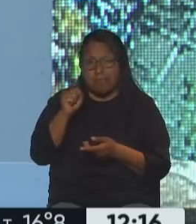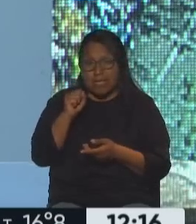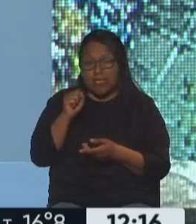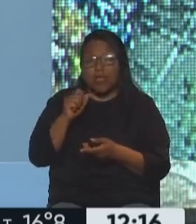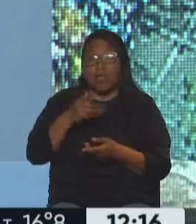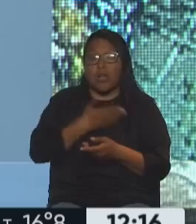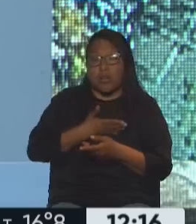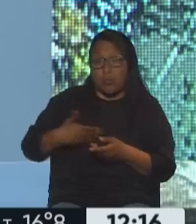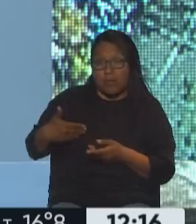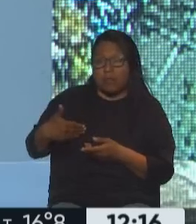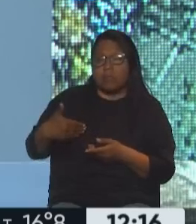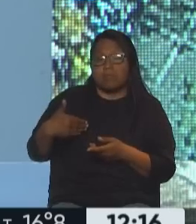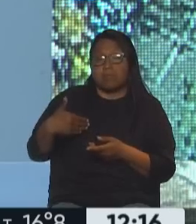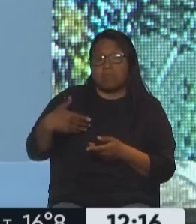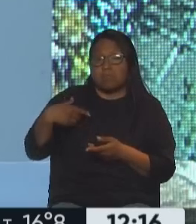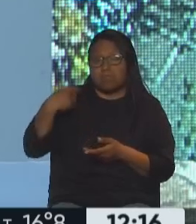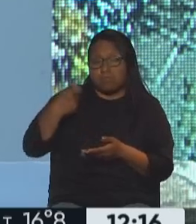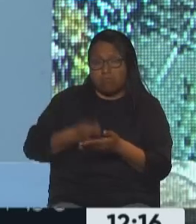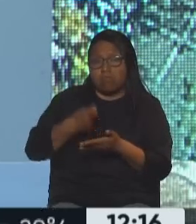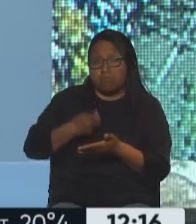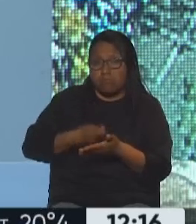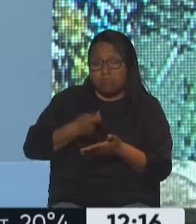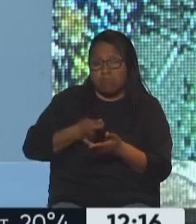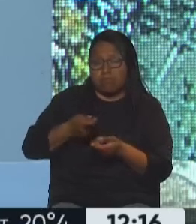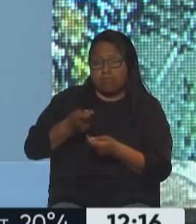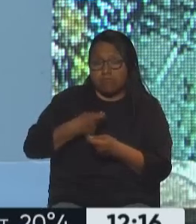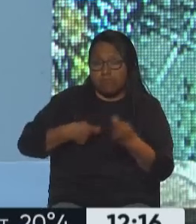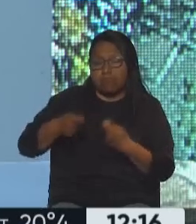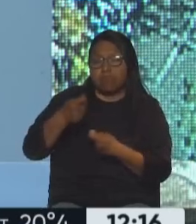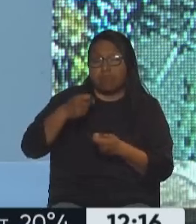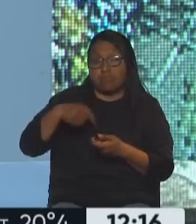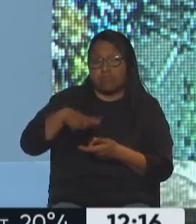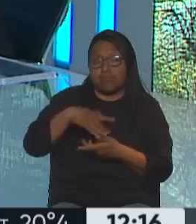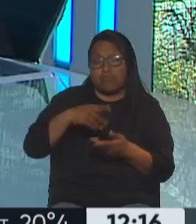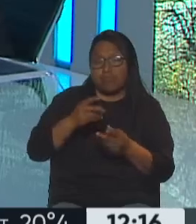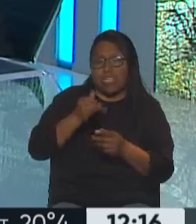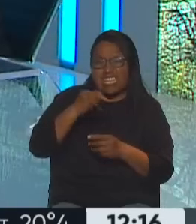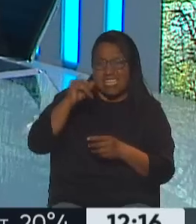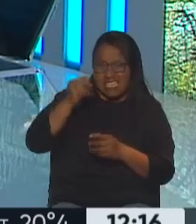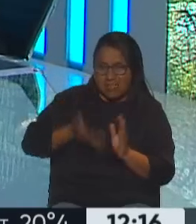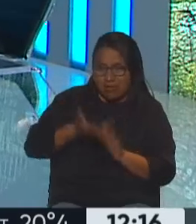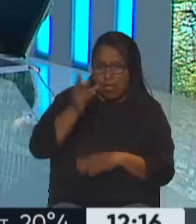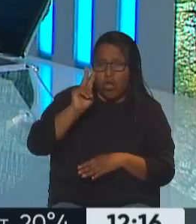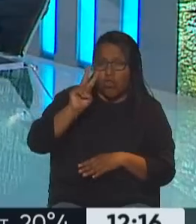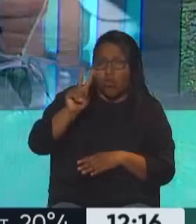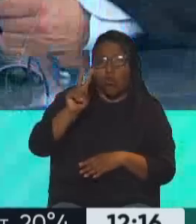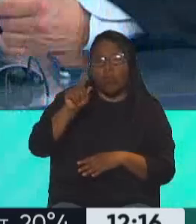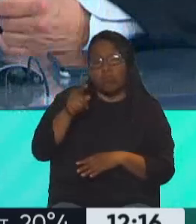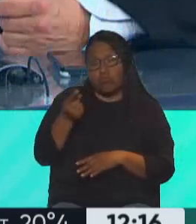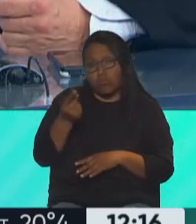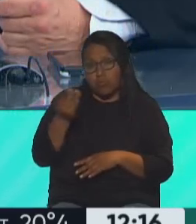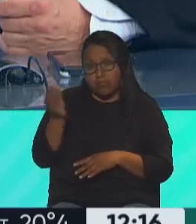viene financiándose en el mercado local con tasas muy altas. Sí, claro. Bueno, 2 puntos le va a agregar de